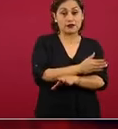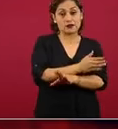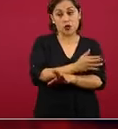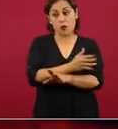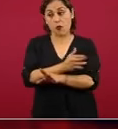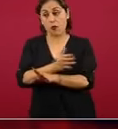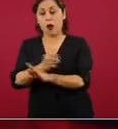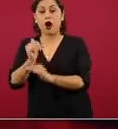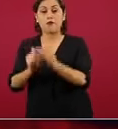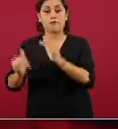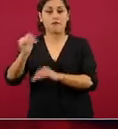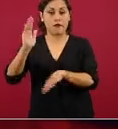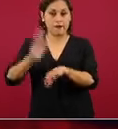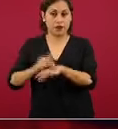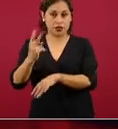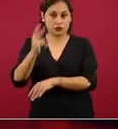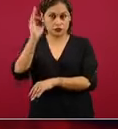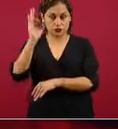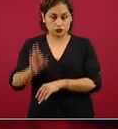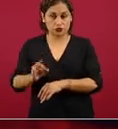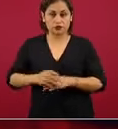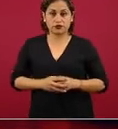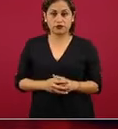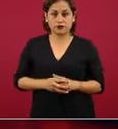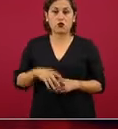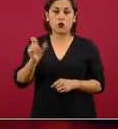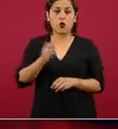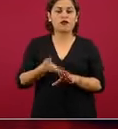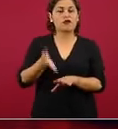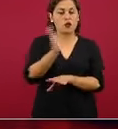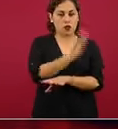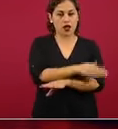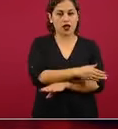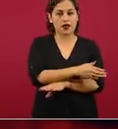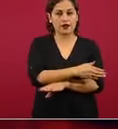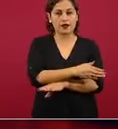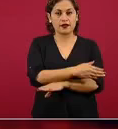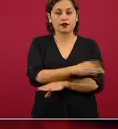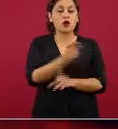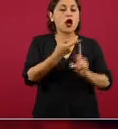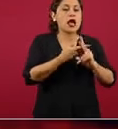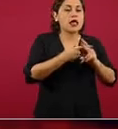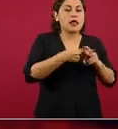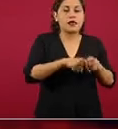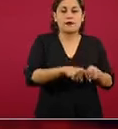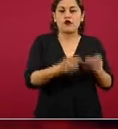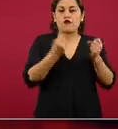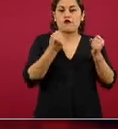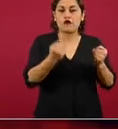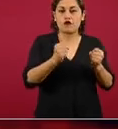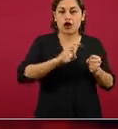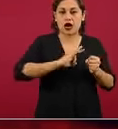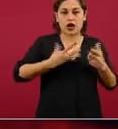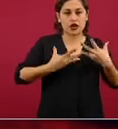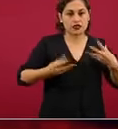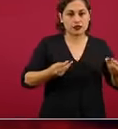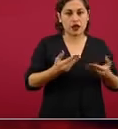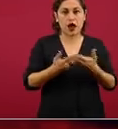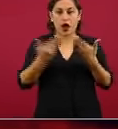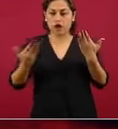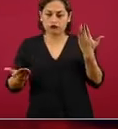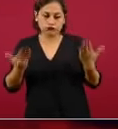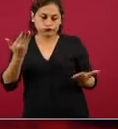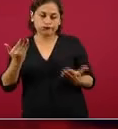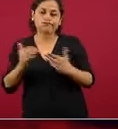se hospitalizaron en el primer brote o en la primera ola de la epidemia. Y de la